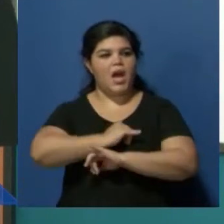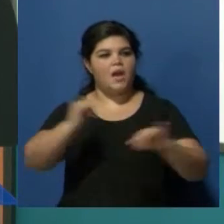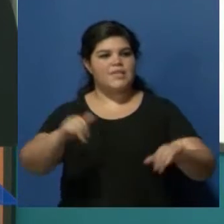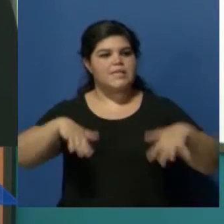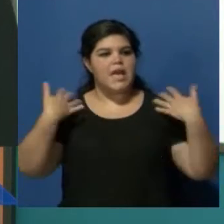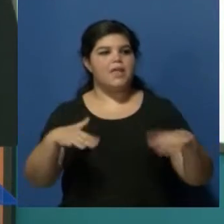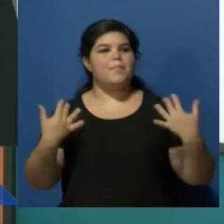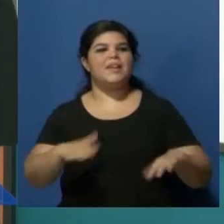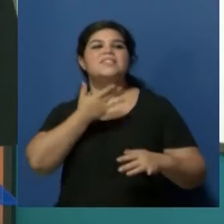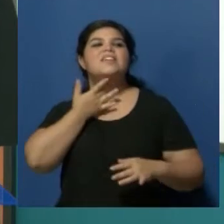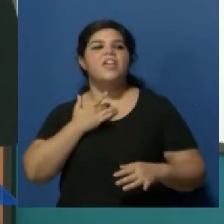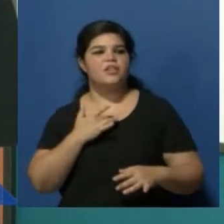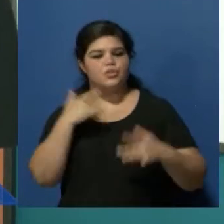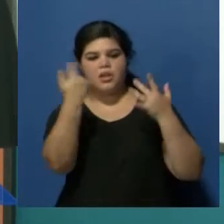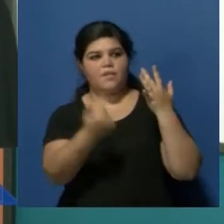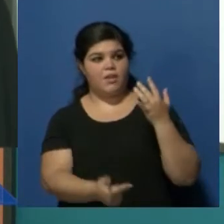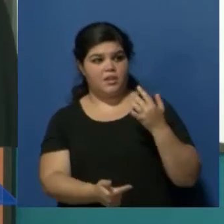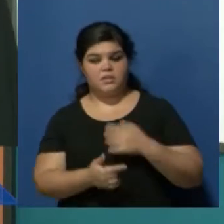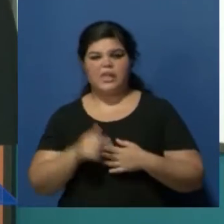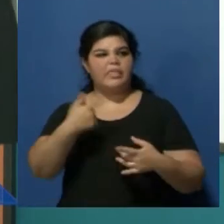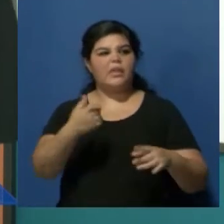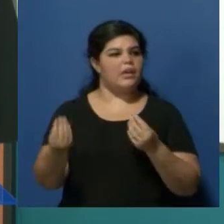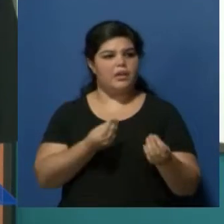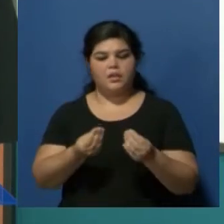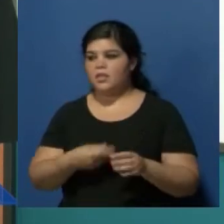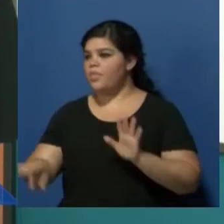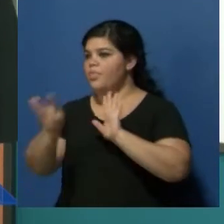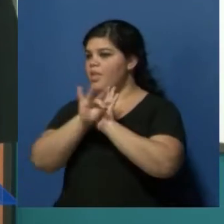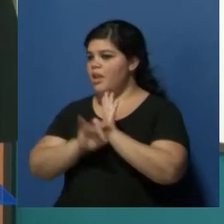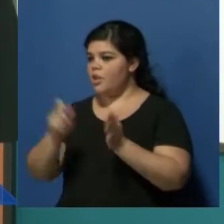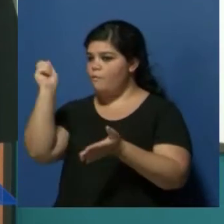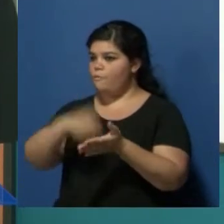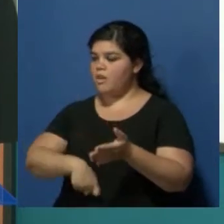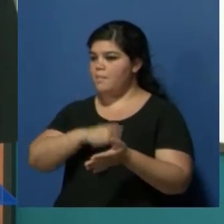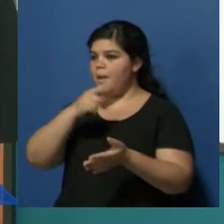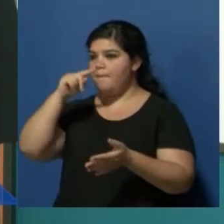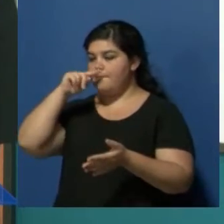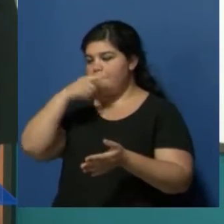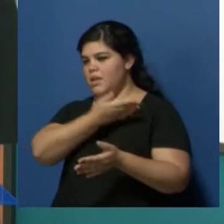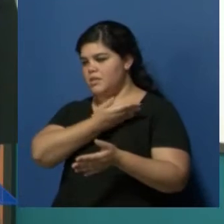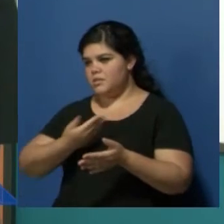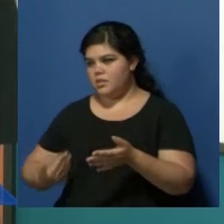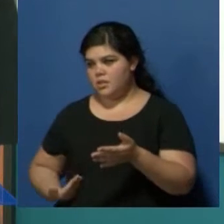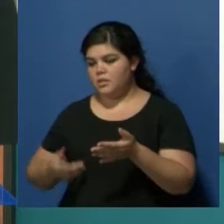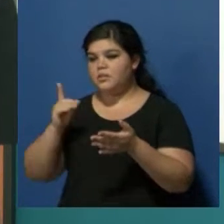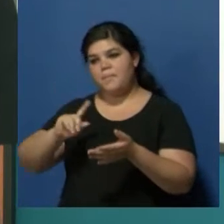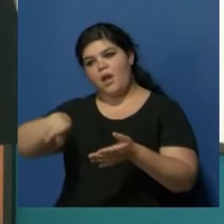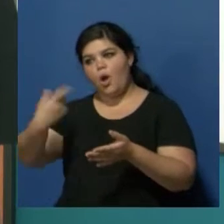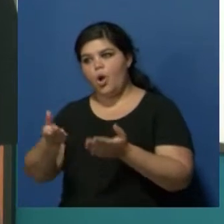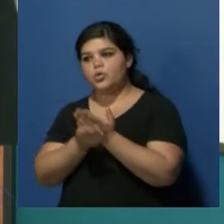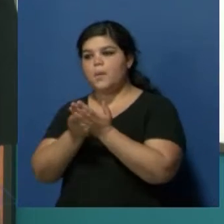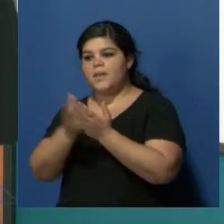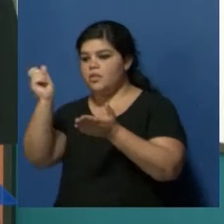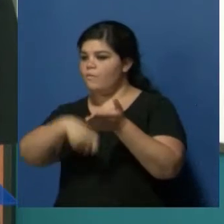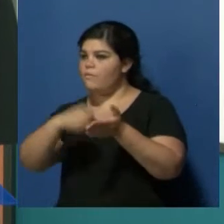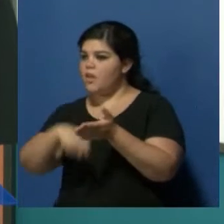adicciones en la República Argentina. ¿De qué se trata esto, Lucía? Exactamente, fue un decreto firmado por el presidente y otros de los ministros decretando